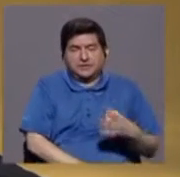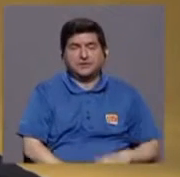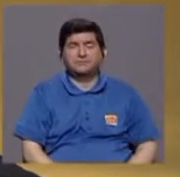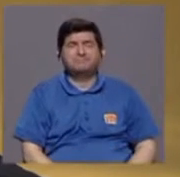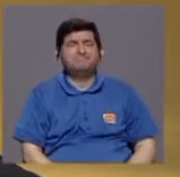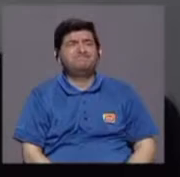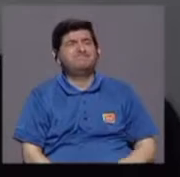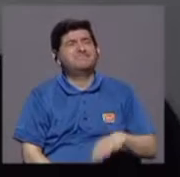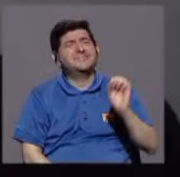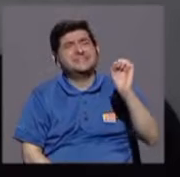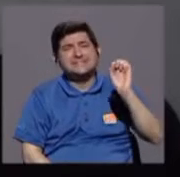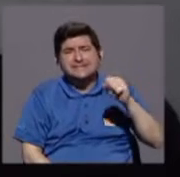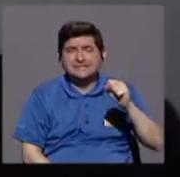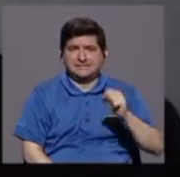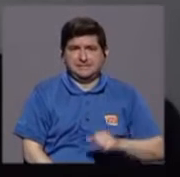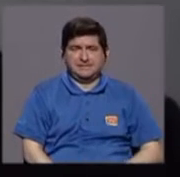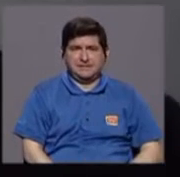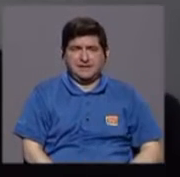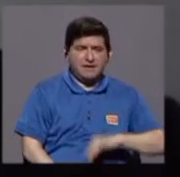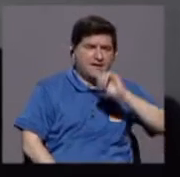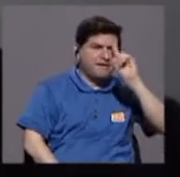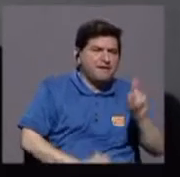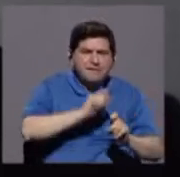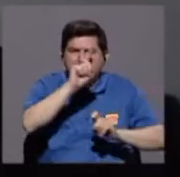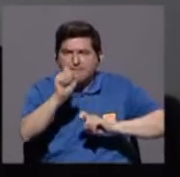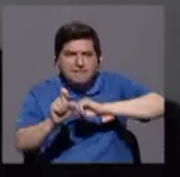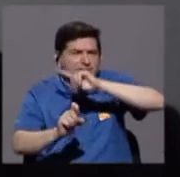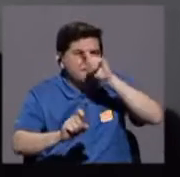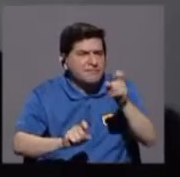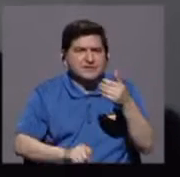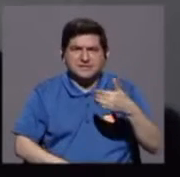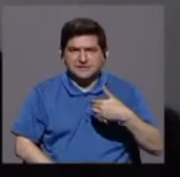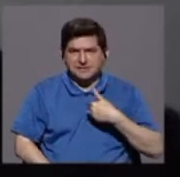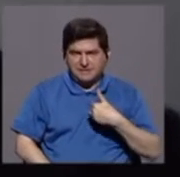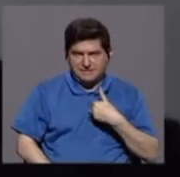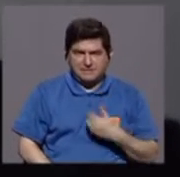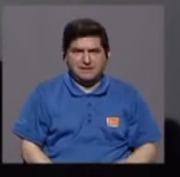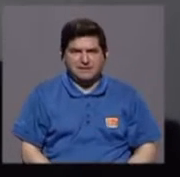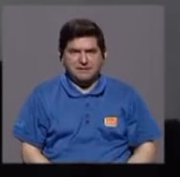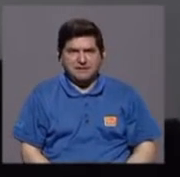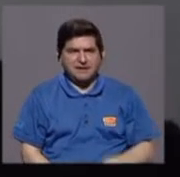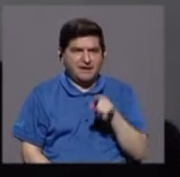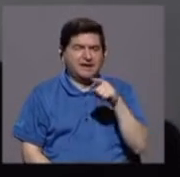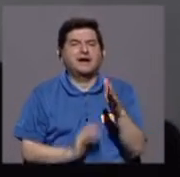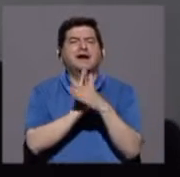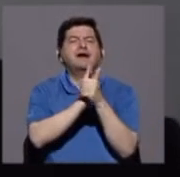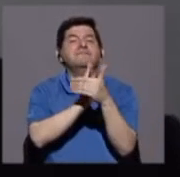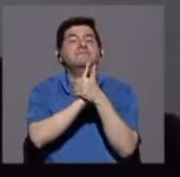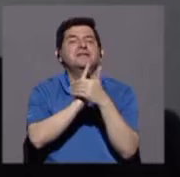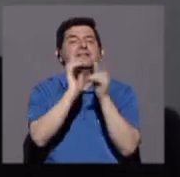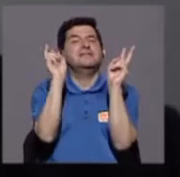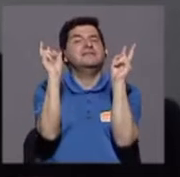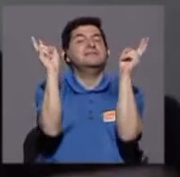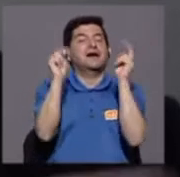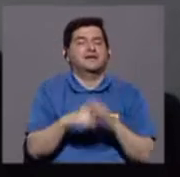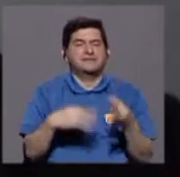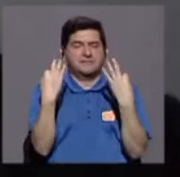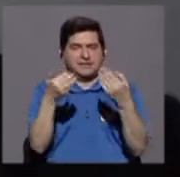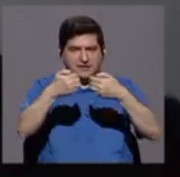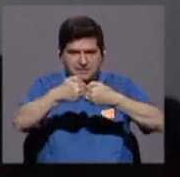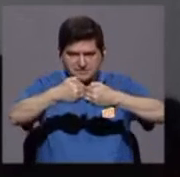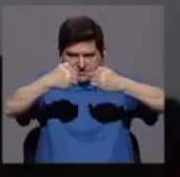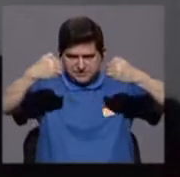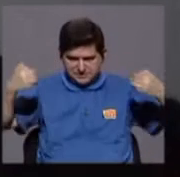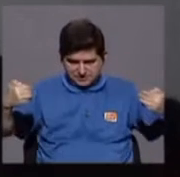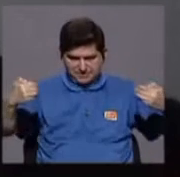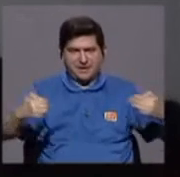Sí, bueno, la encuesta tiene esa, si me permitís decir, esa virtud que trató de separar